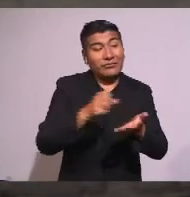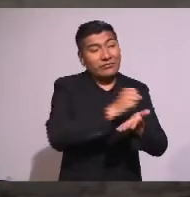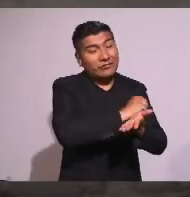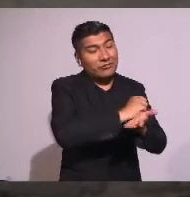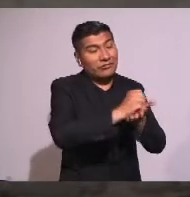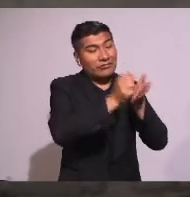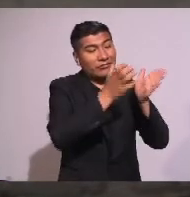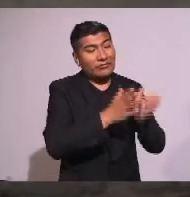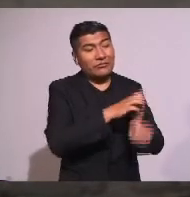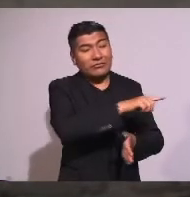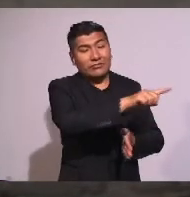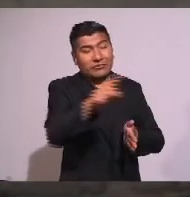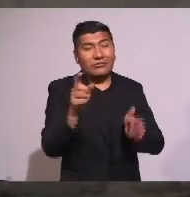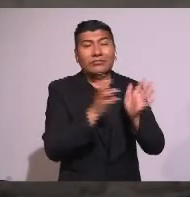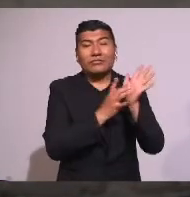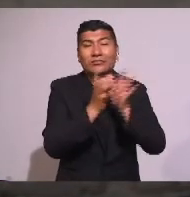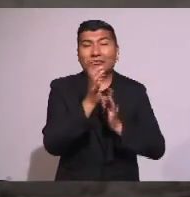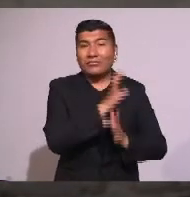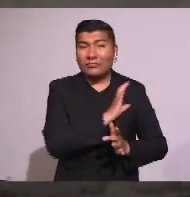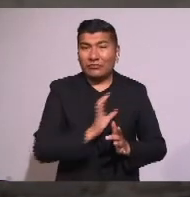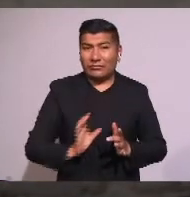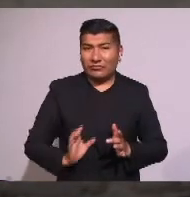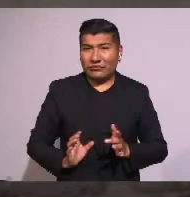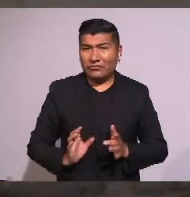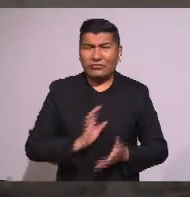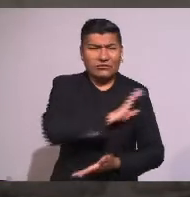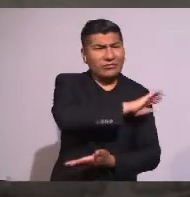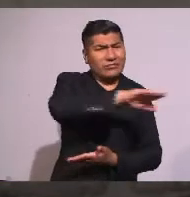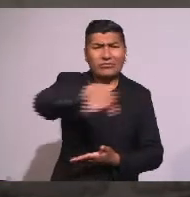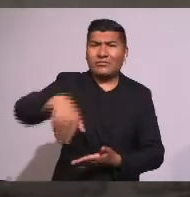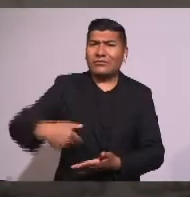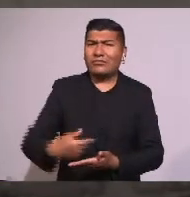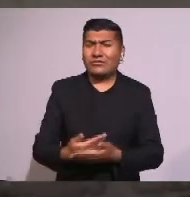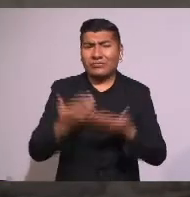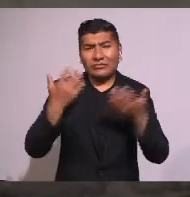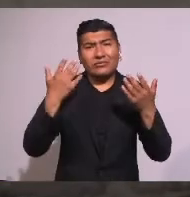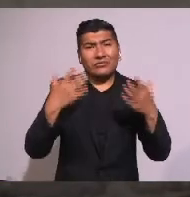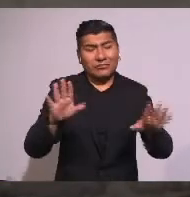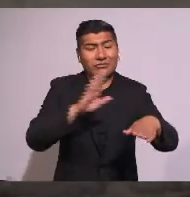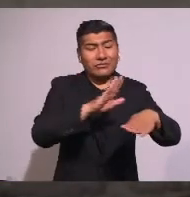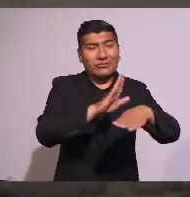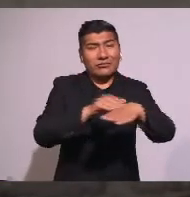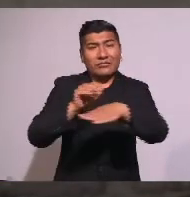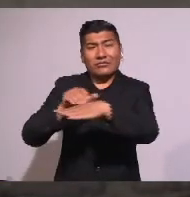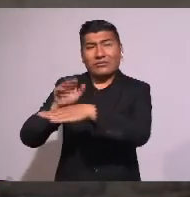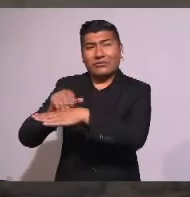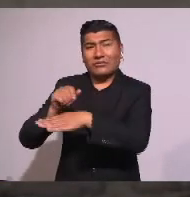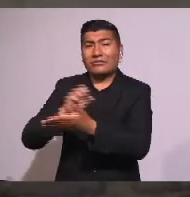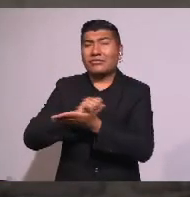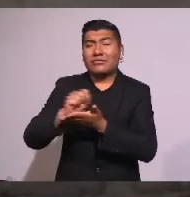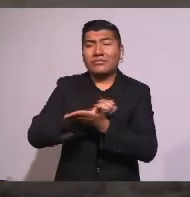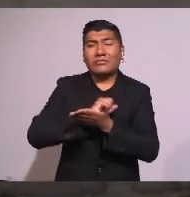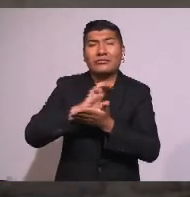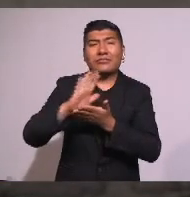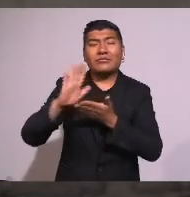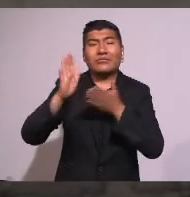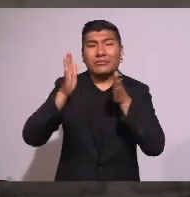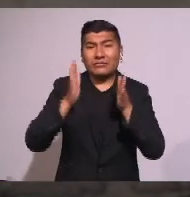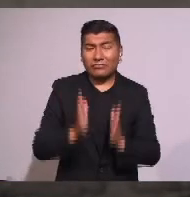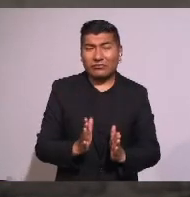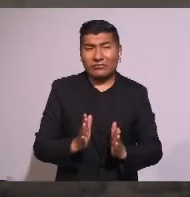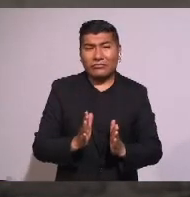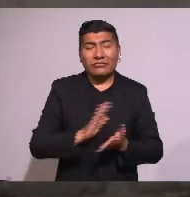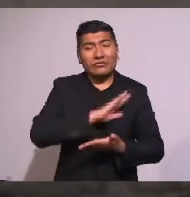santificados por Jesucristo. Todos estamos llamados a ser santos, todos los